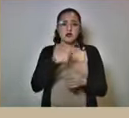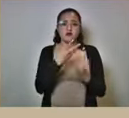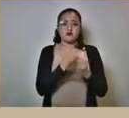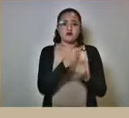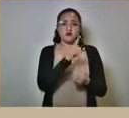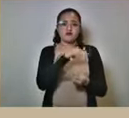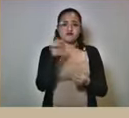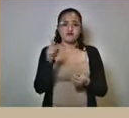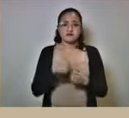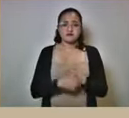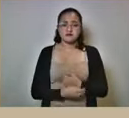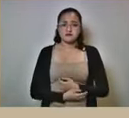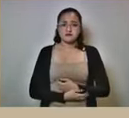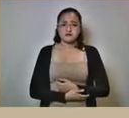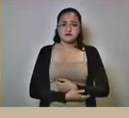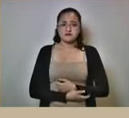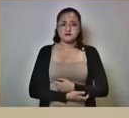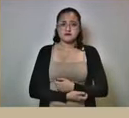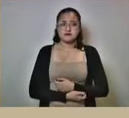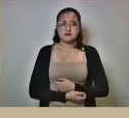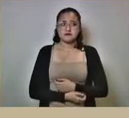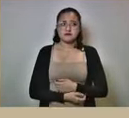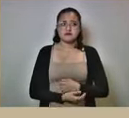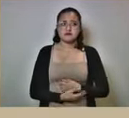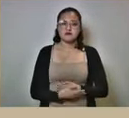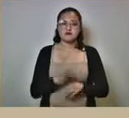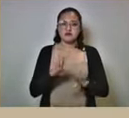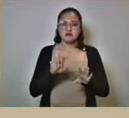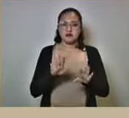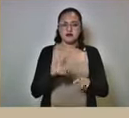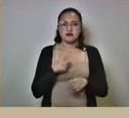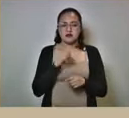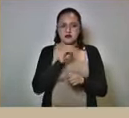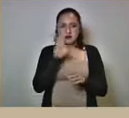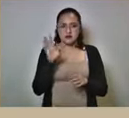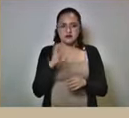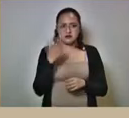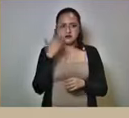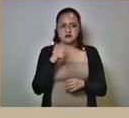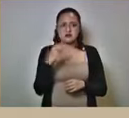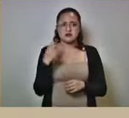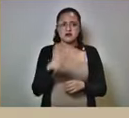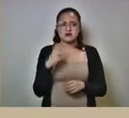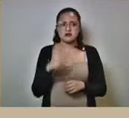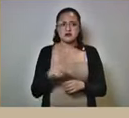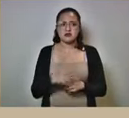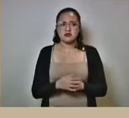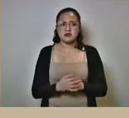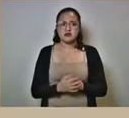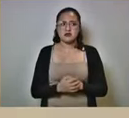morenovallismo, señor gobernador. Es todo. A ver, aclárame, ya apunté, se llama